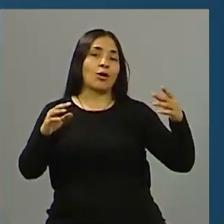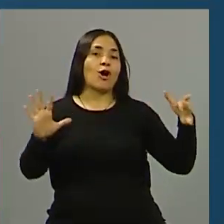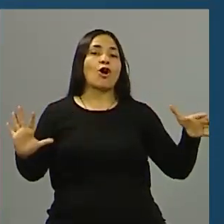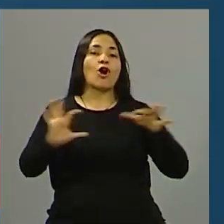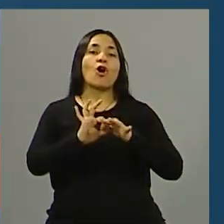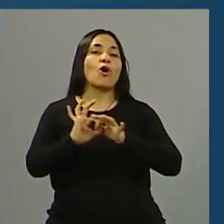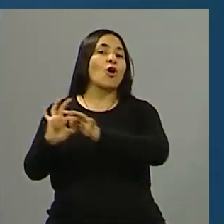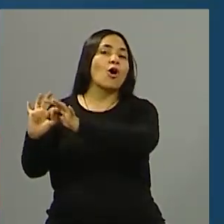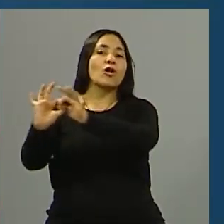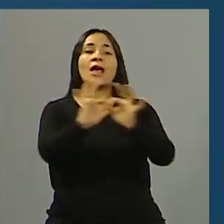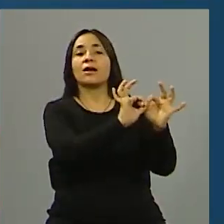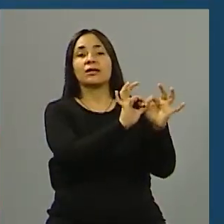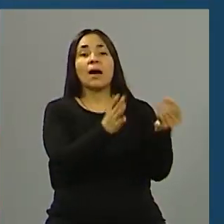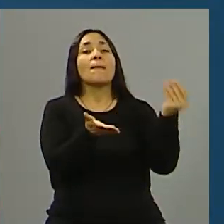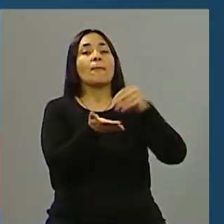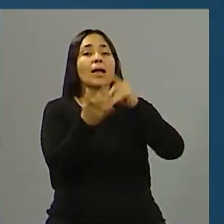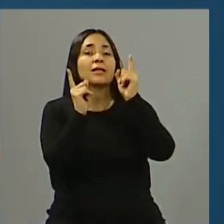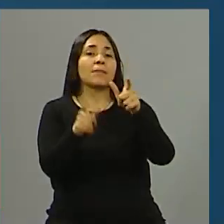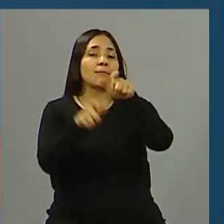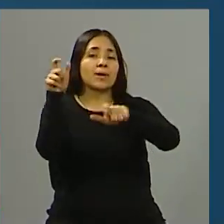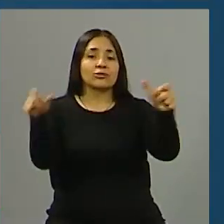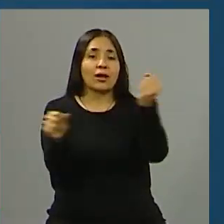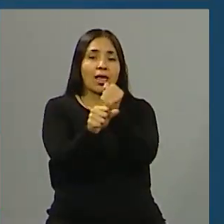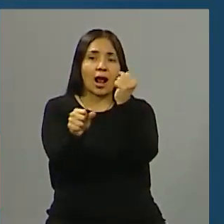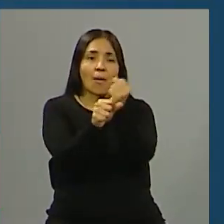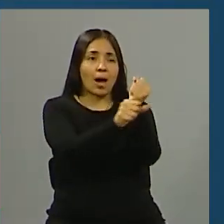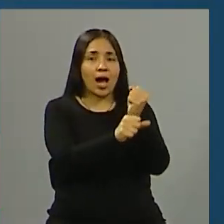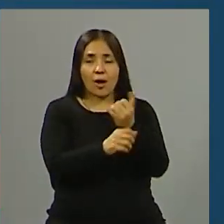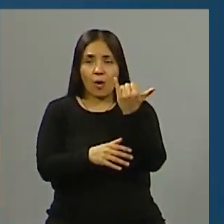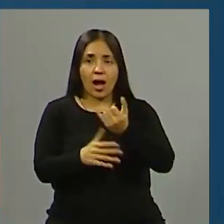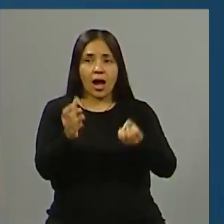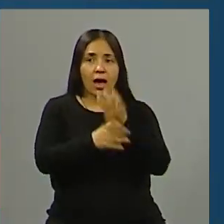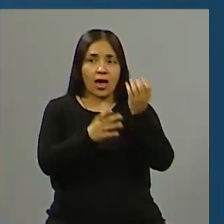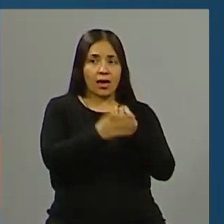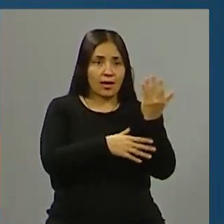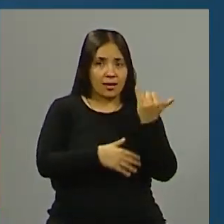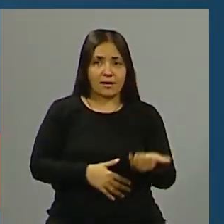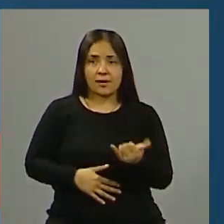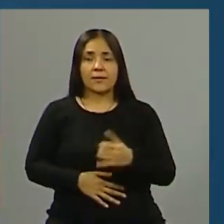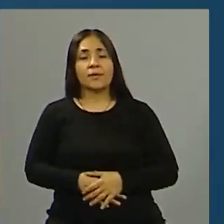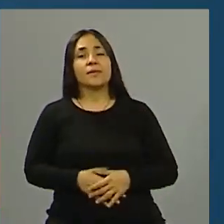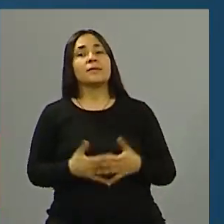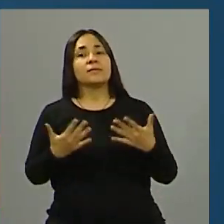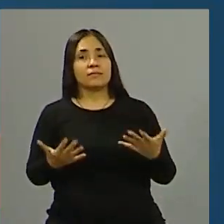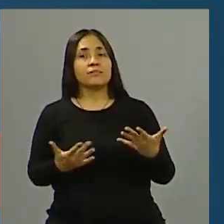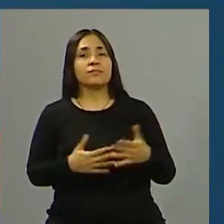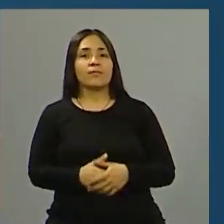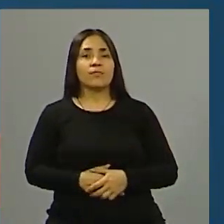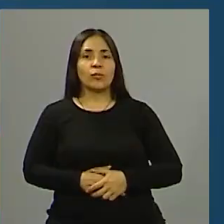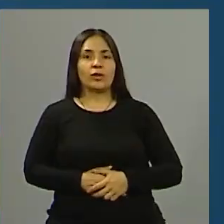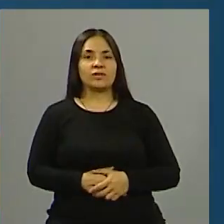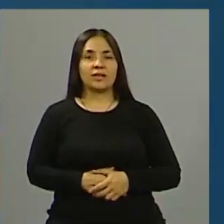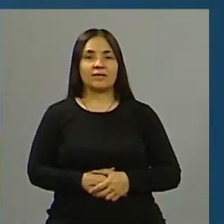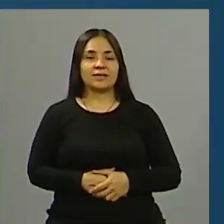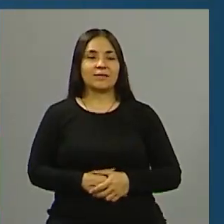siempre generó desarrollo económico y trabajo, ¿no? Por eso queríamos hacer hincapié en eso, ¿no?